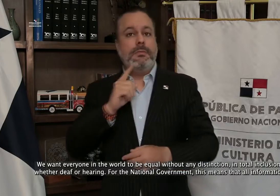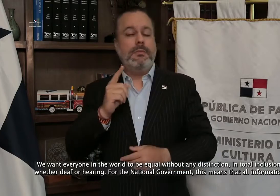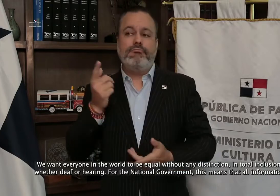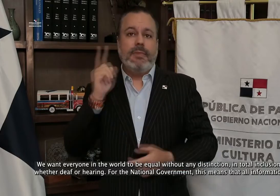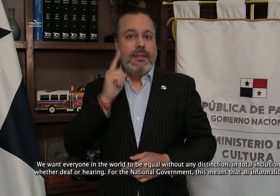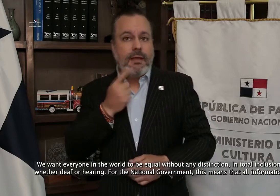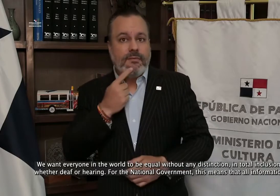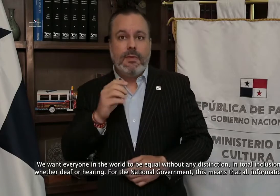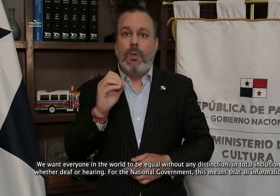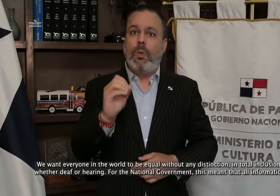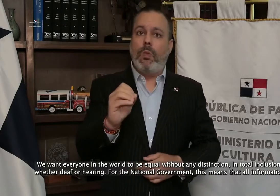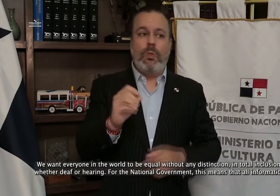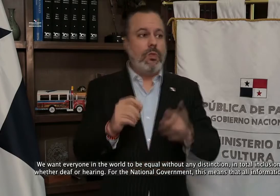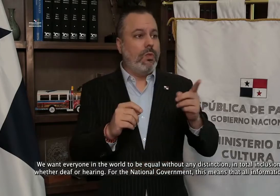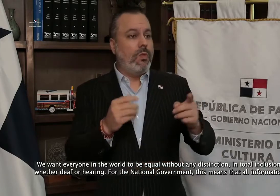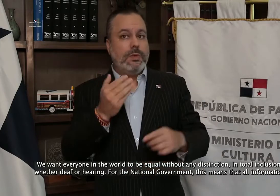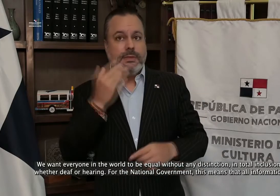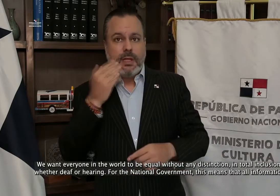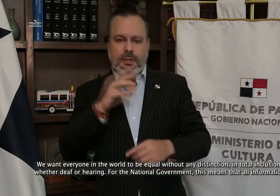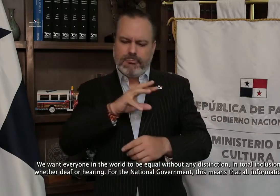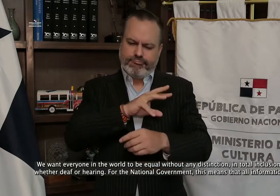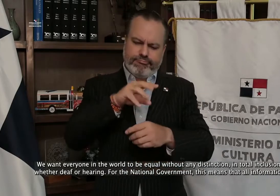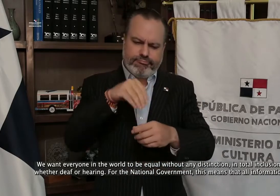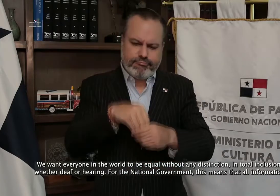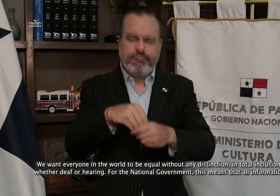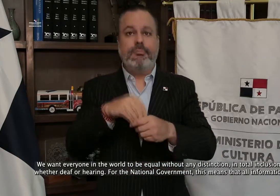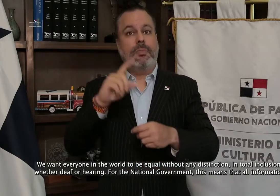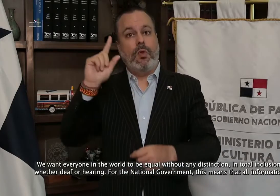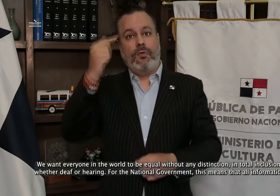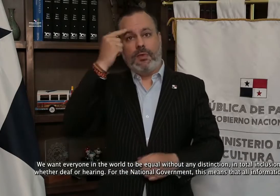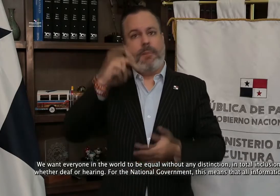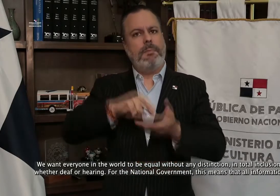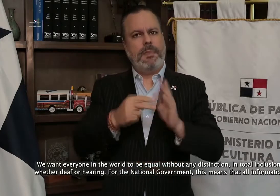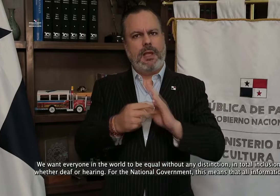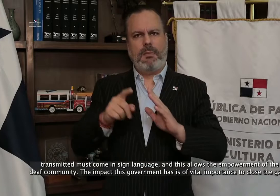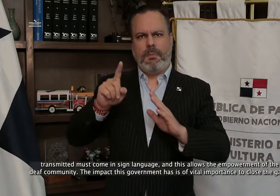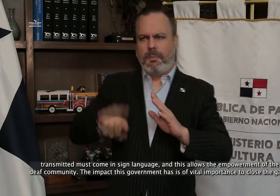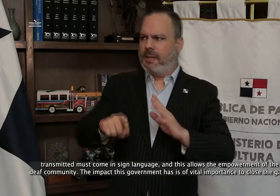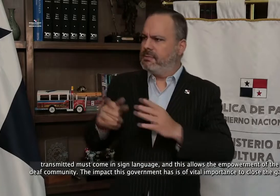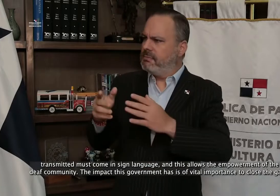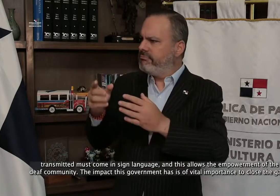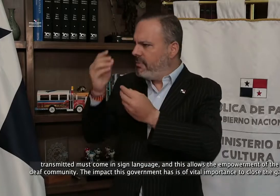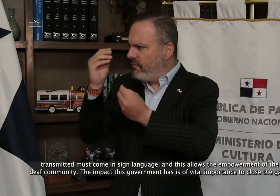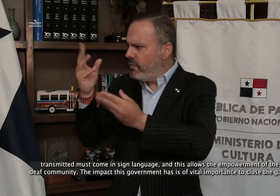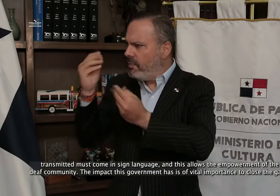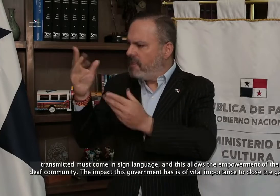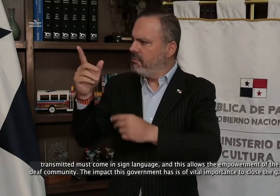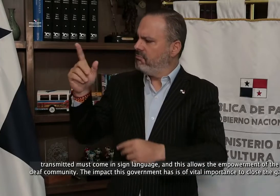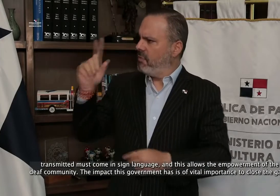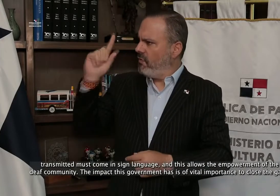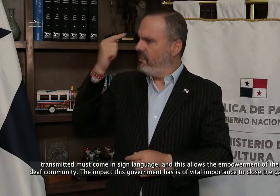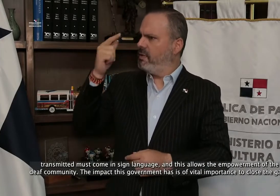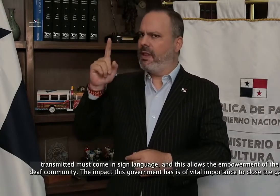de intérpretes en lengua de señas que permita la accesibilidad. Queremos que todos en el